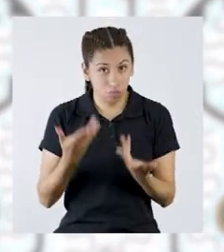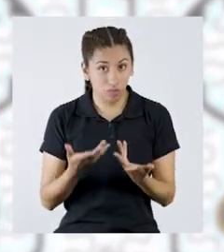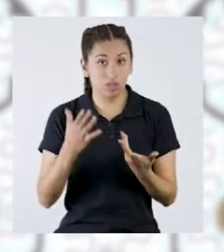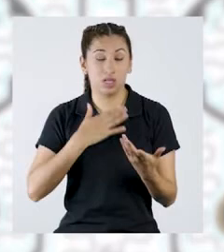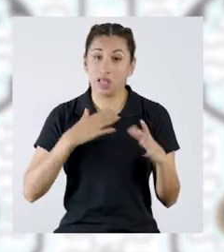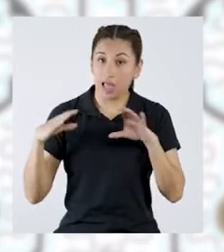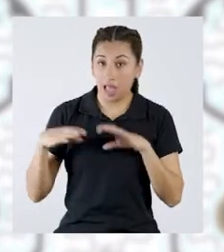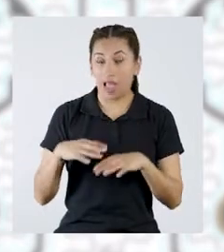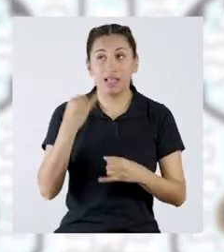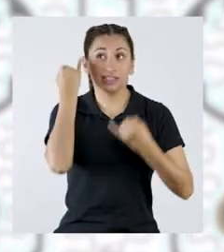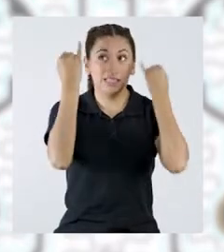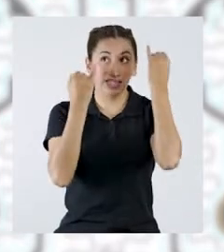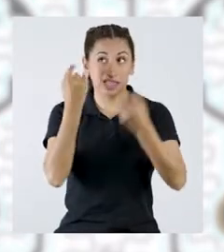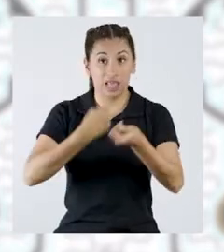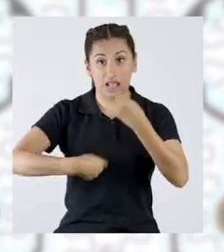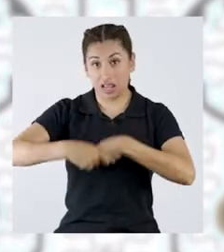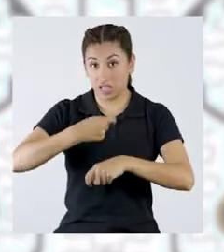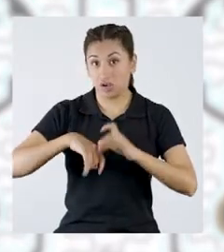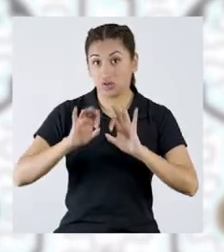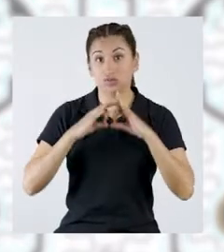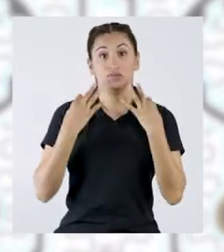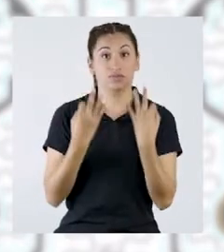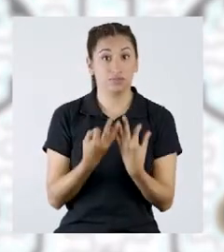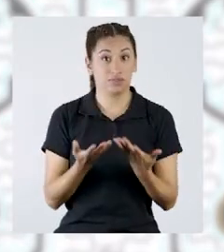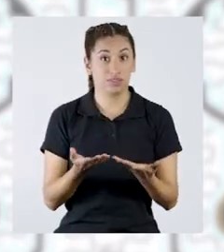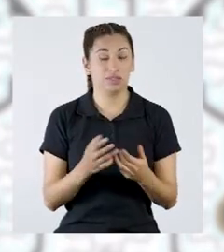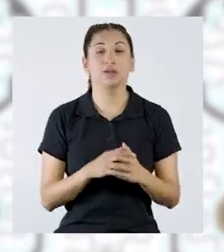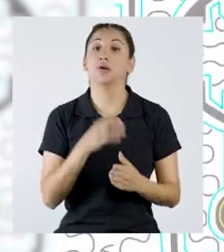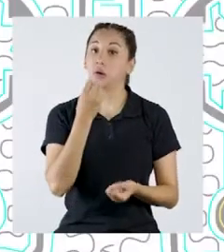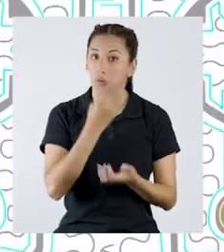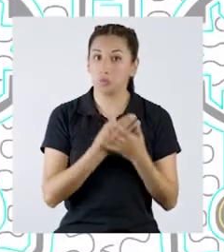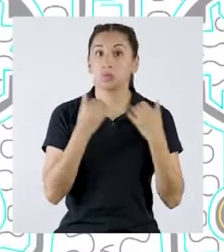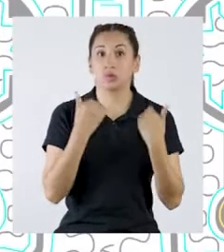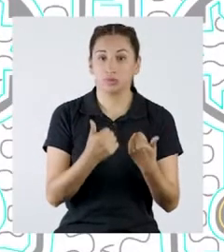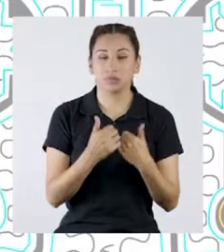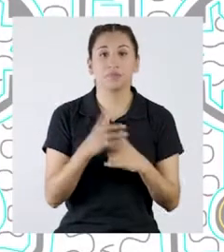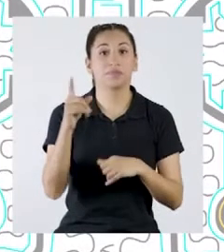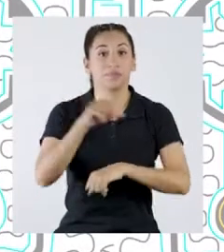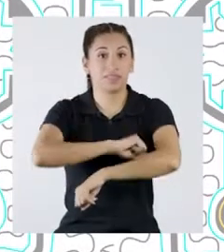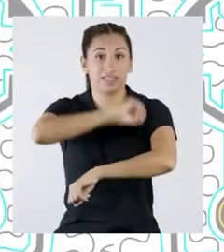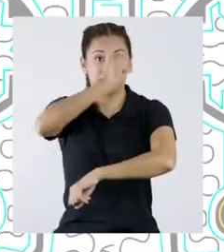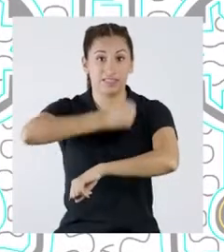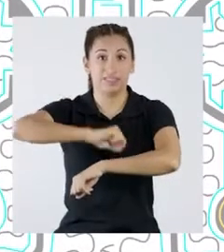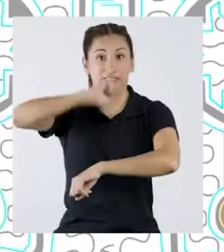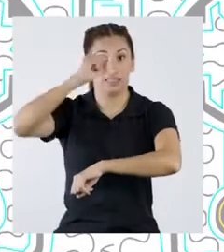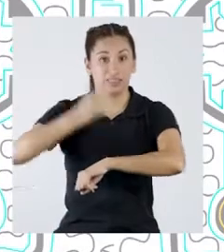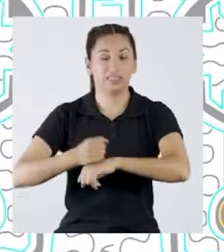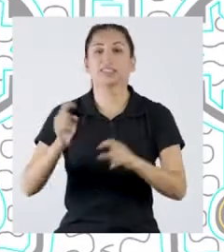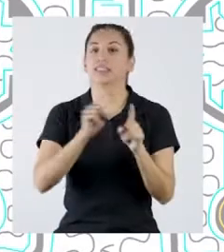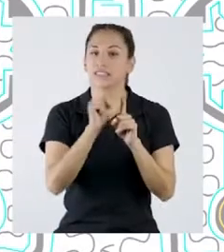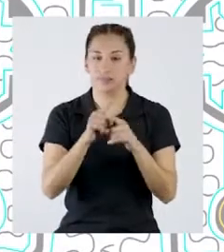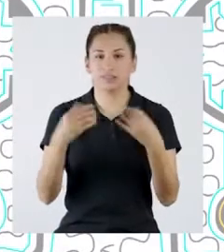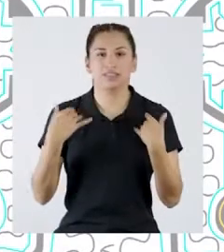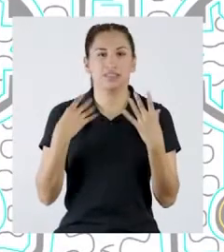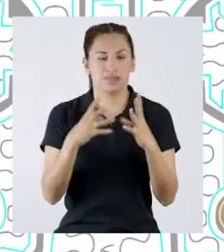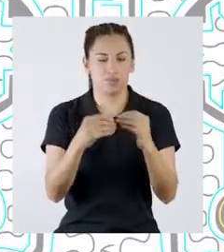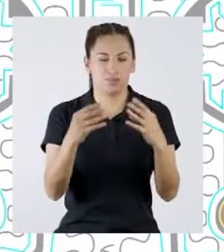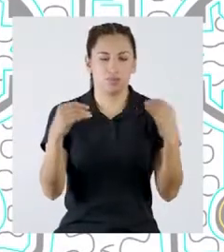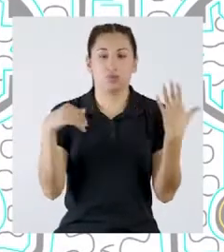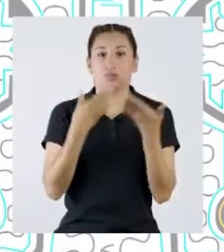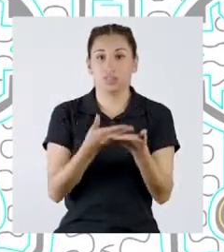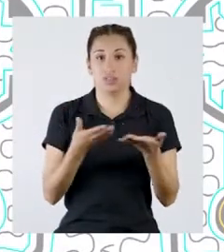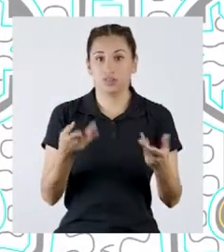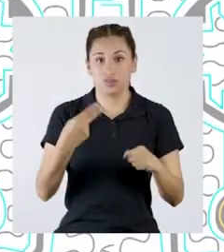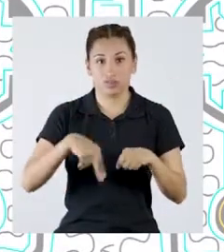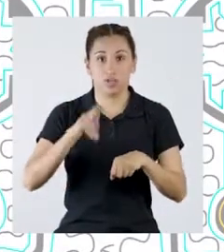recursos para generar ideas de negocio familiar. ¡Qué bueno! En la sierra también tenemos abundancia de